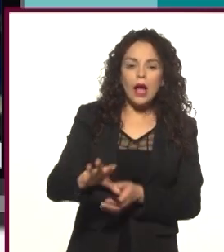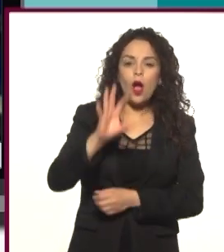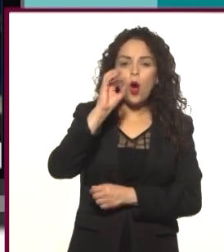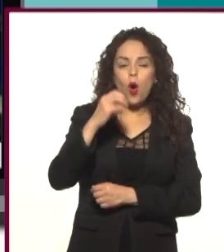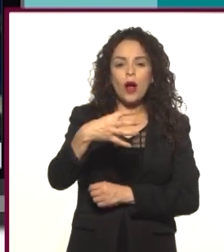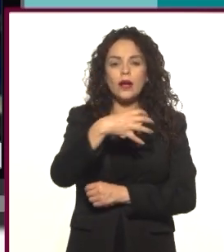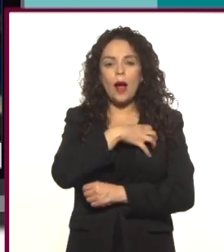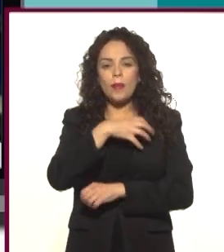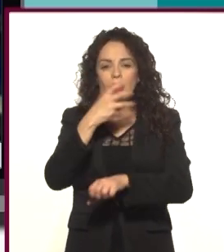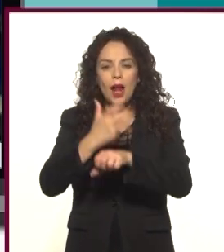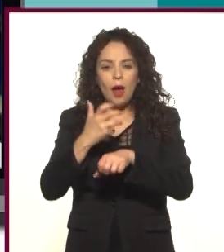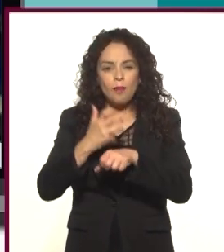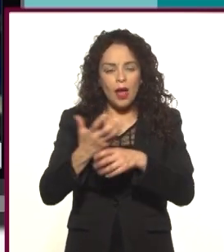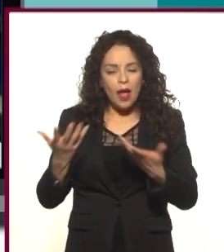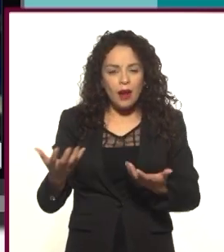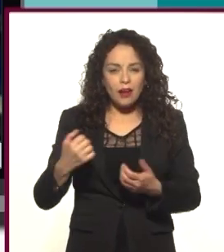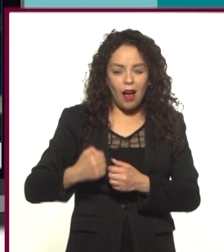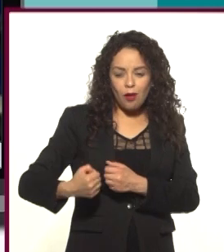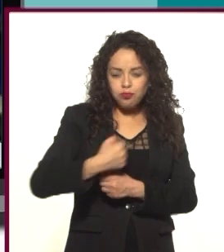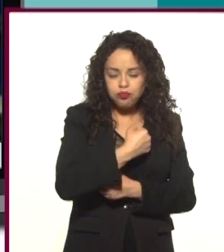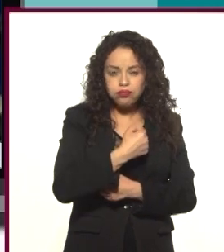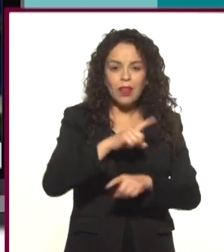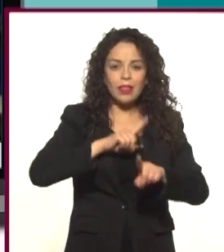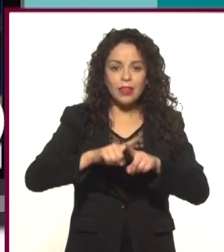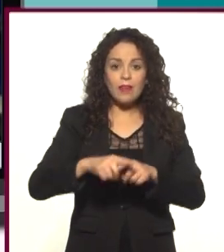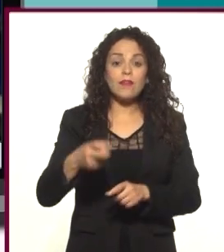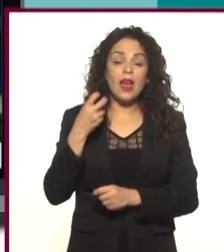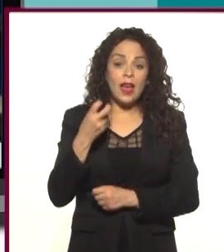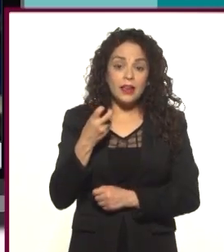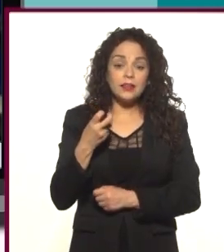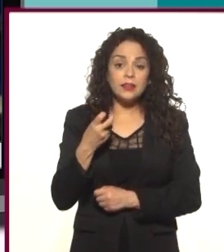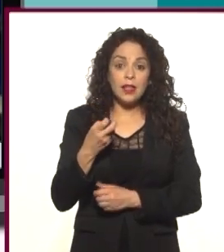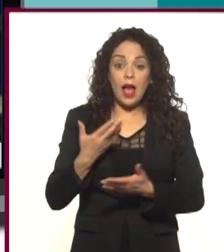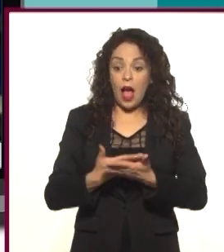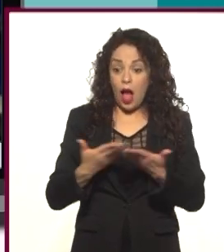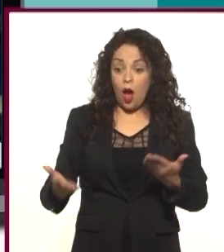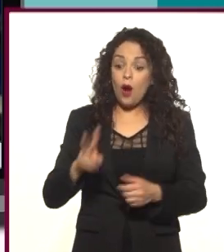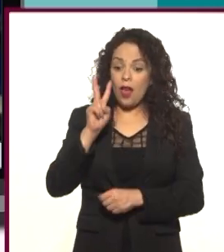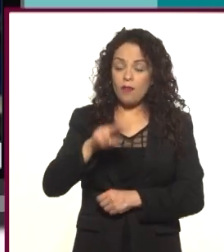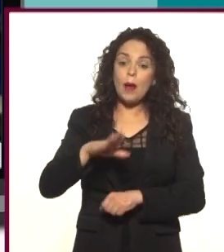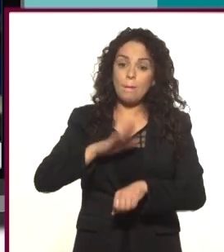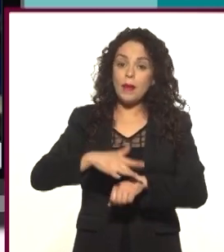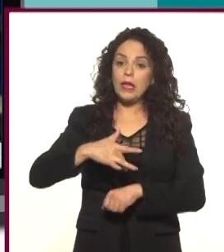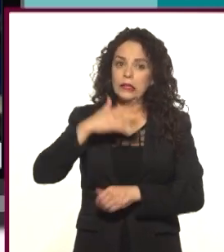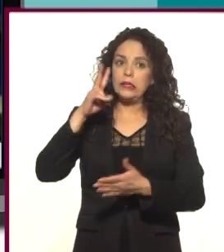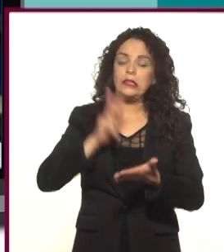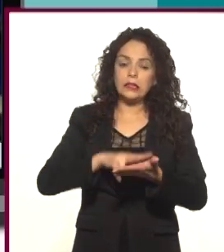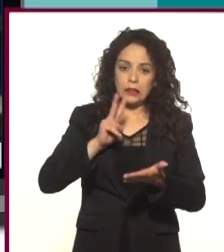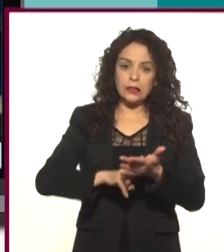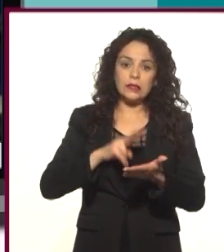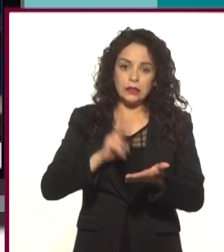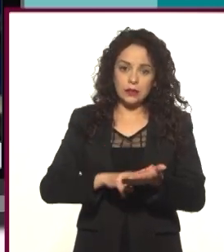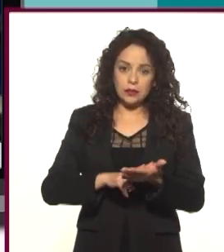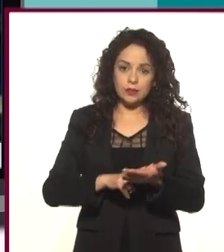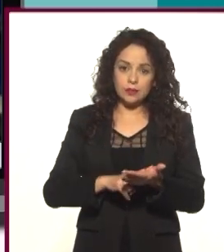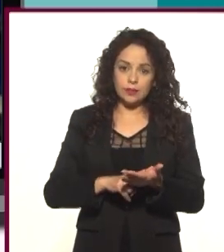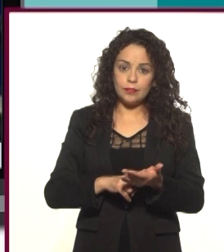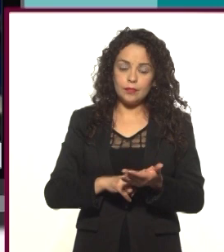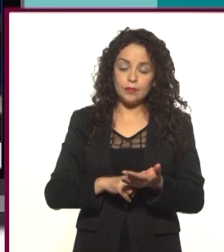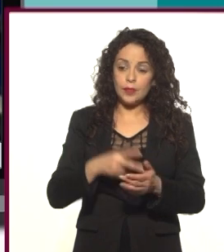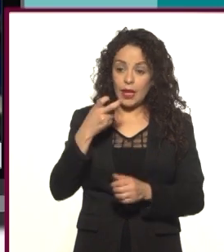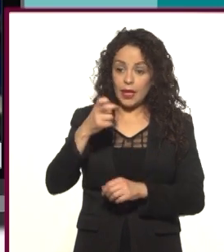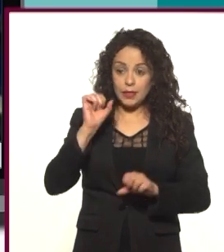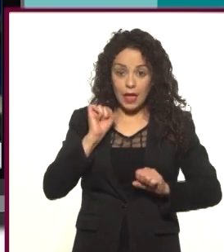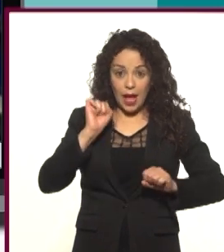pues tienen este otro valor que como el autosacrificio. Son cosas que hoy en día valoramos más. De igual manera, los